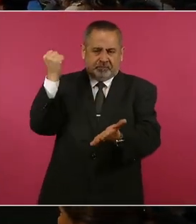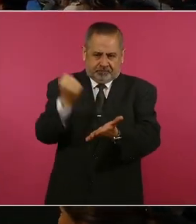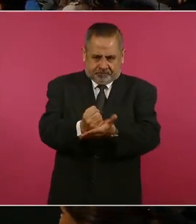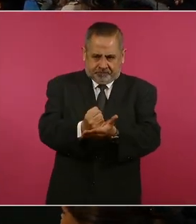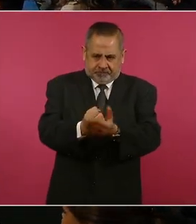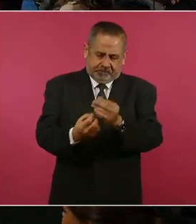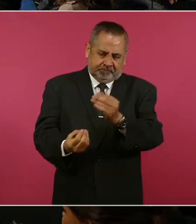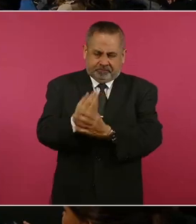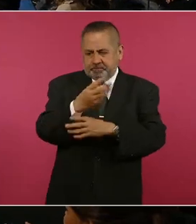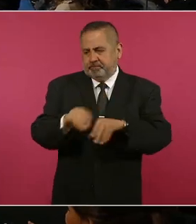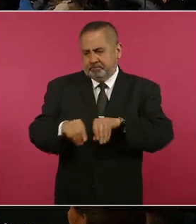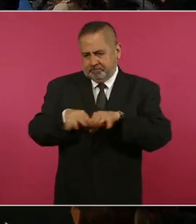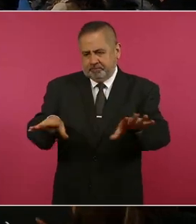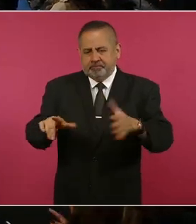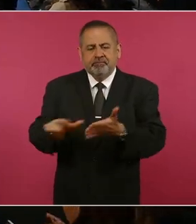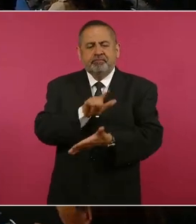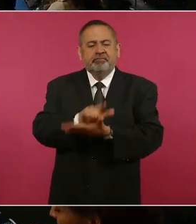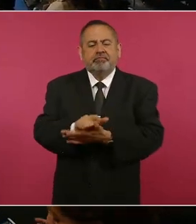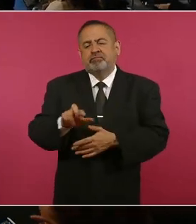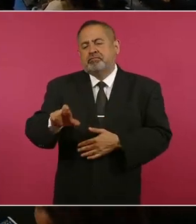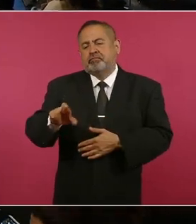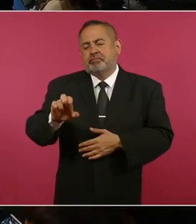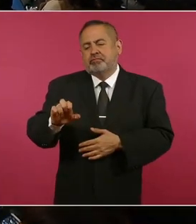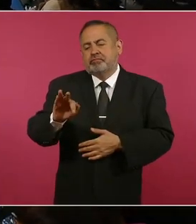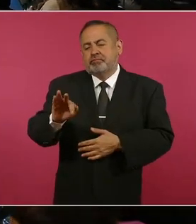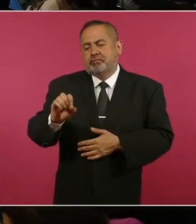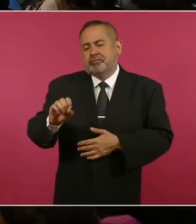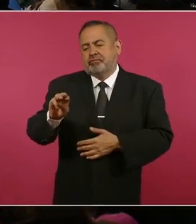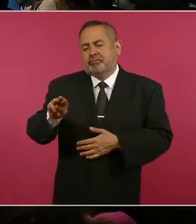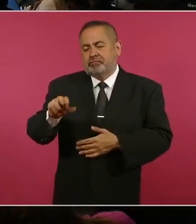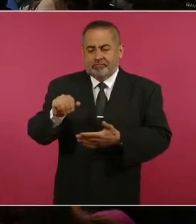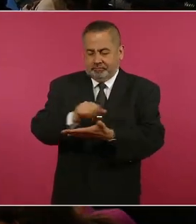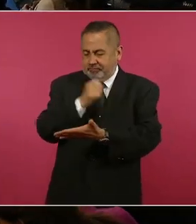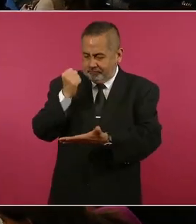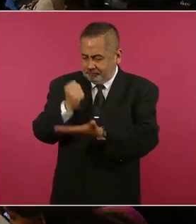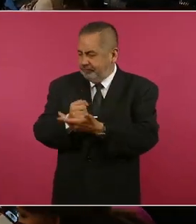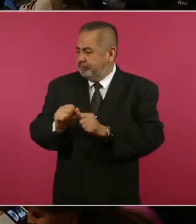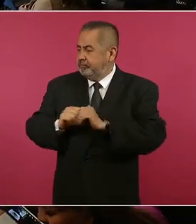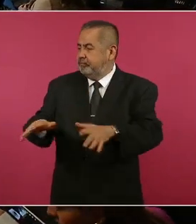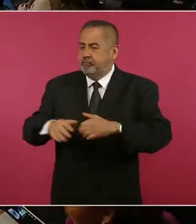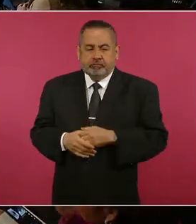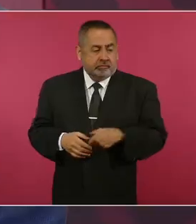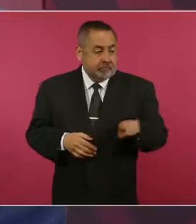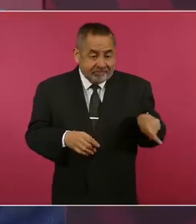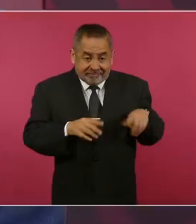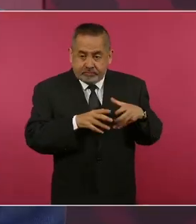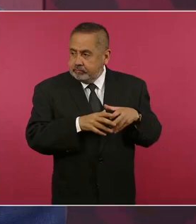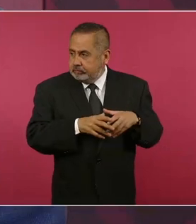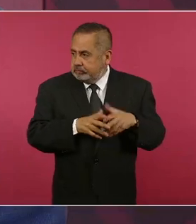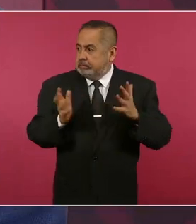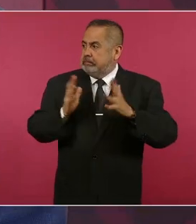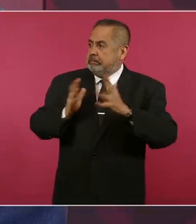conservadores a traer a Maximiliano